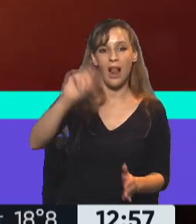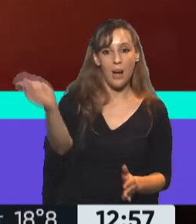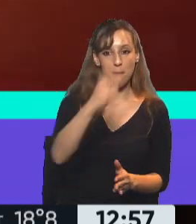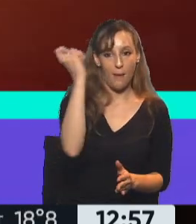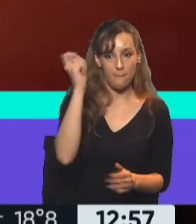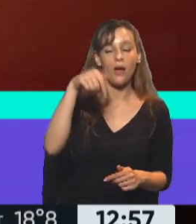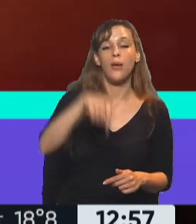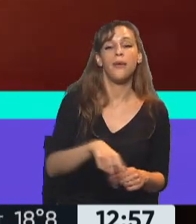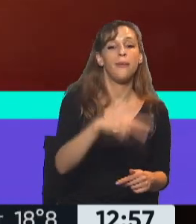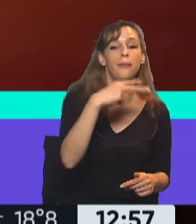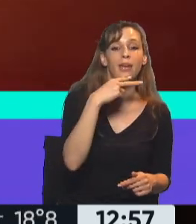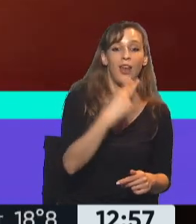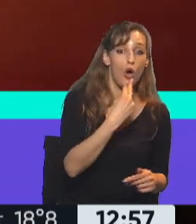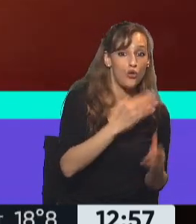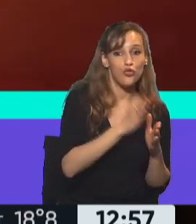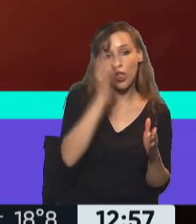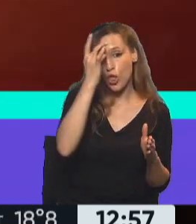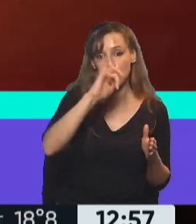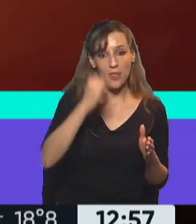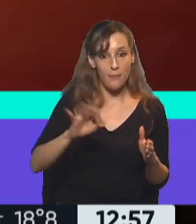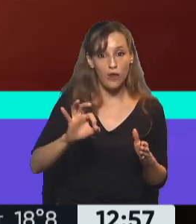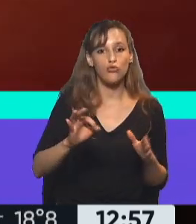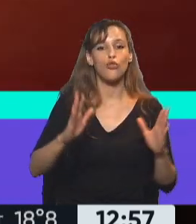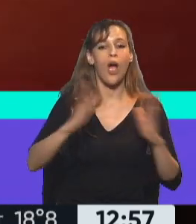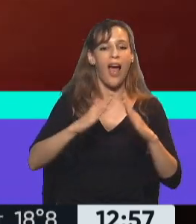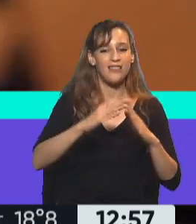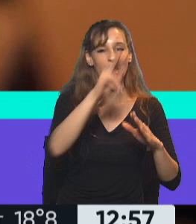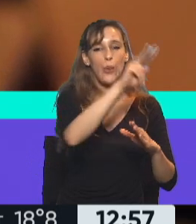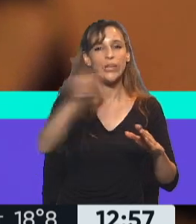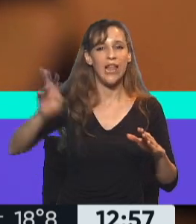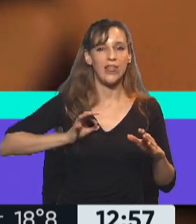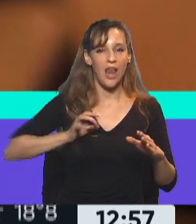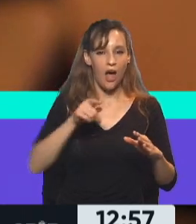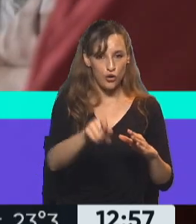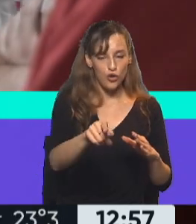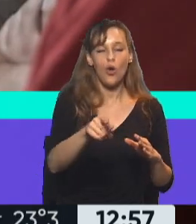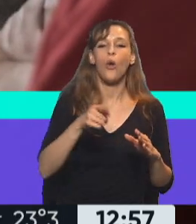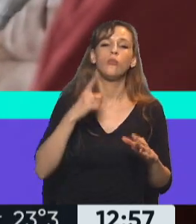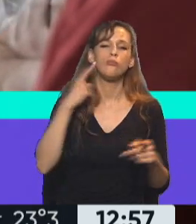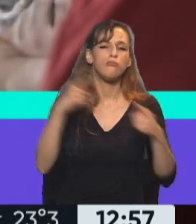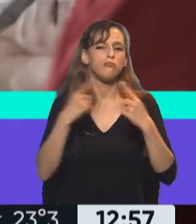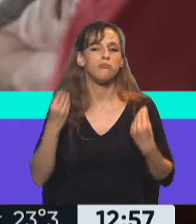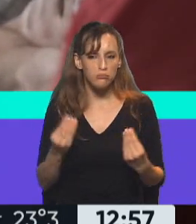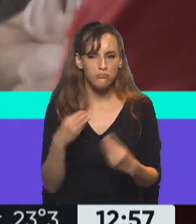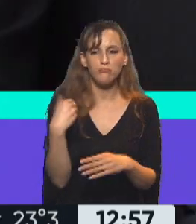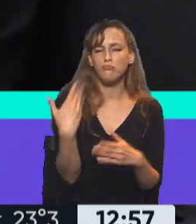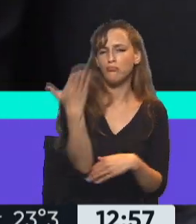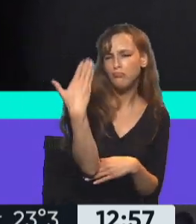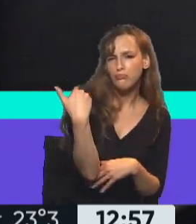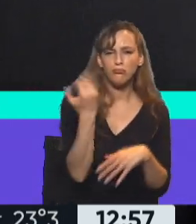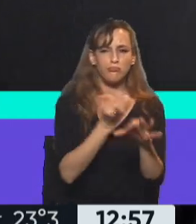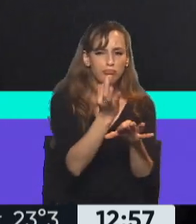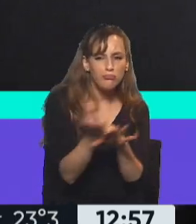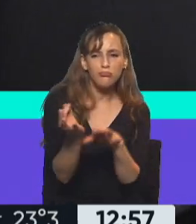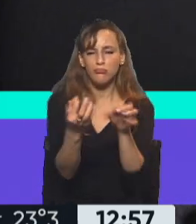12 de marzo en la casa del bicentenario y la idea es transitar distintas disciplinas culturales a través de charlas talleres mesas